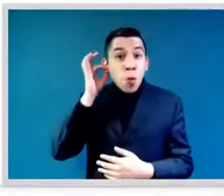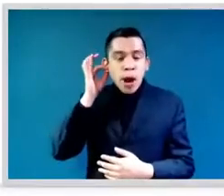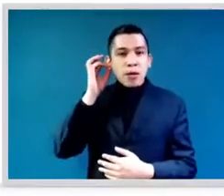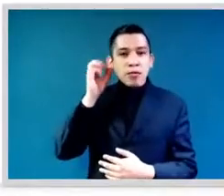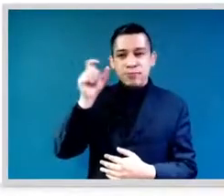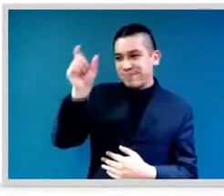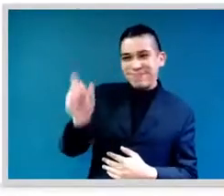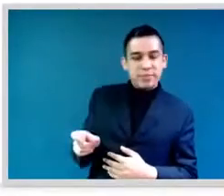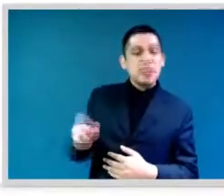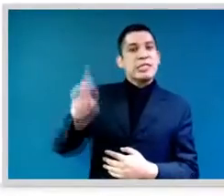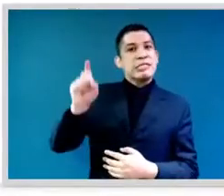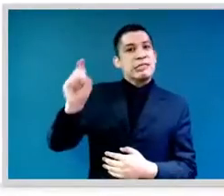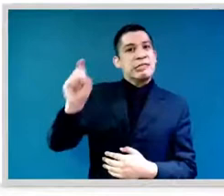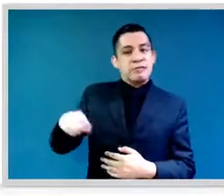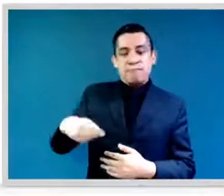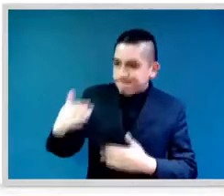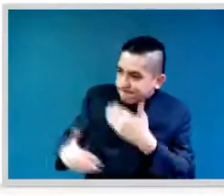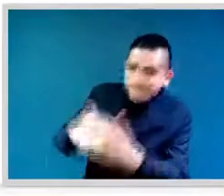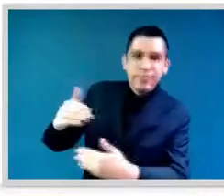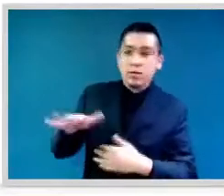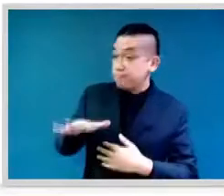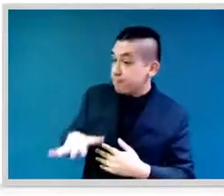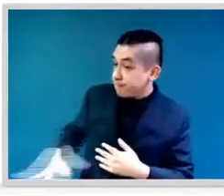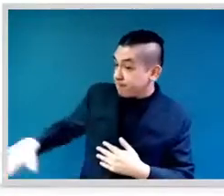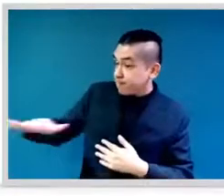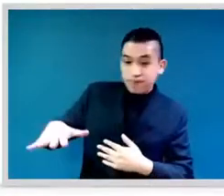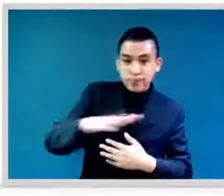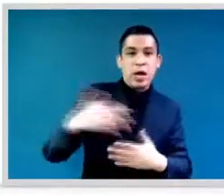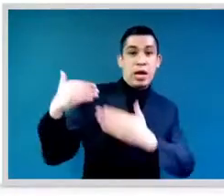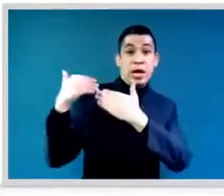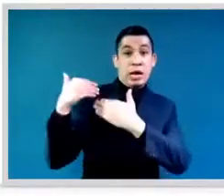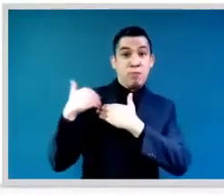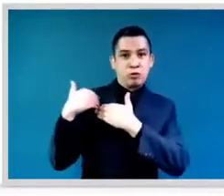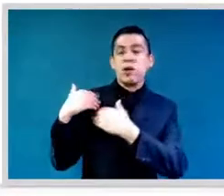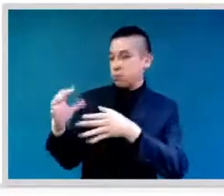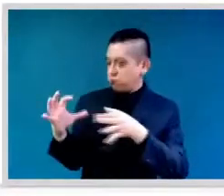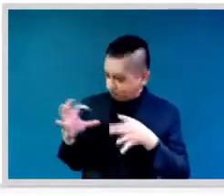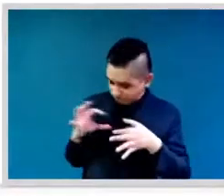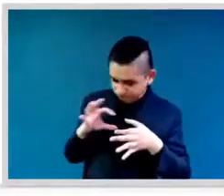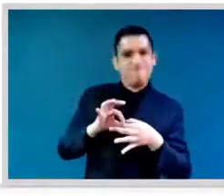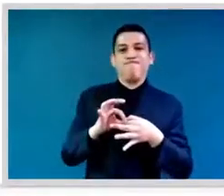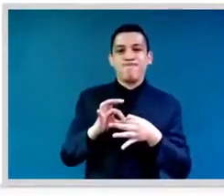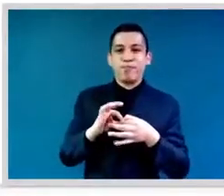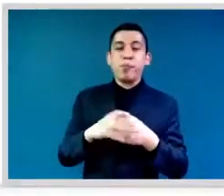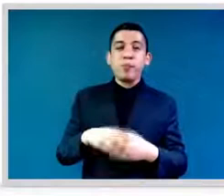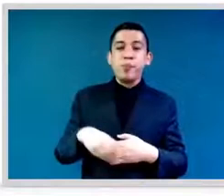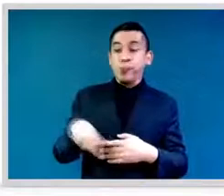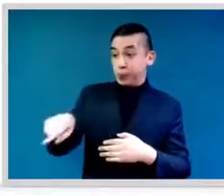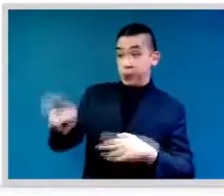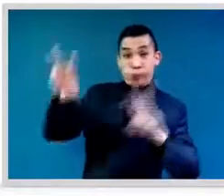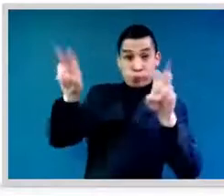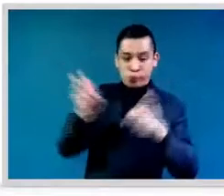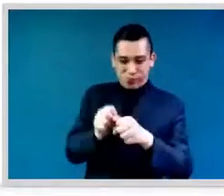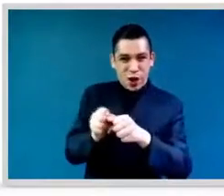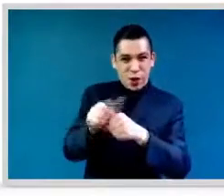lugares que nos corresponden. Y en ese sentido, el escenario post-pandemia nos está convocando, sin